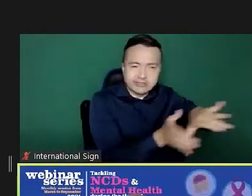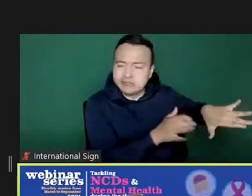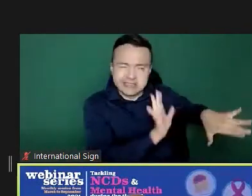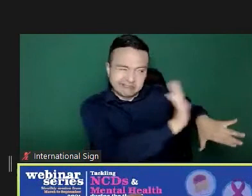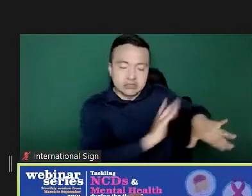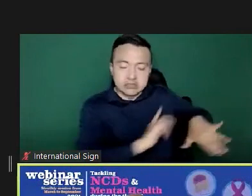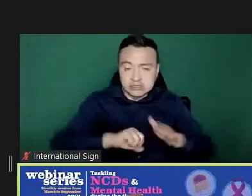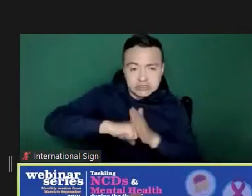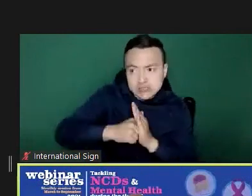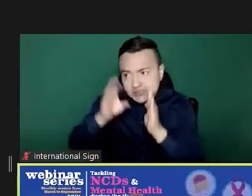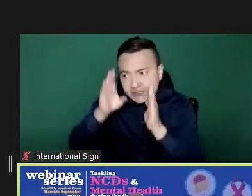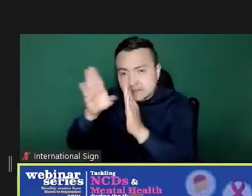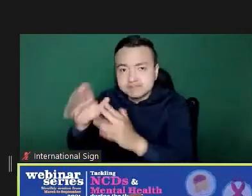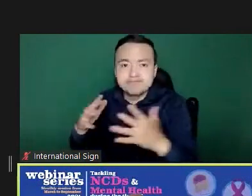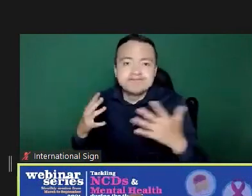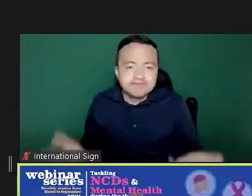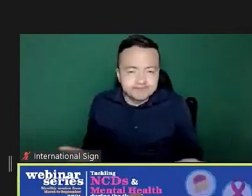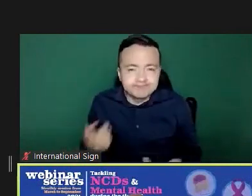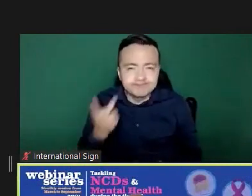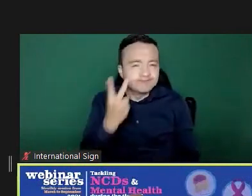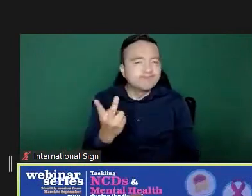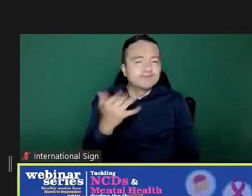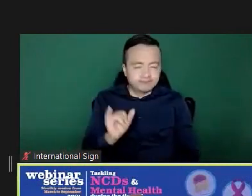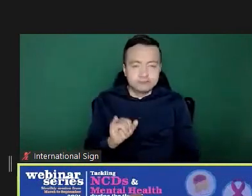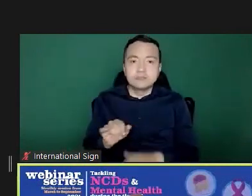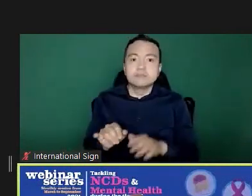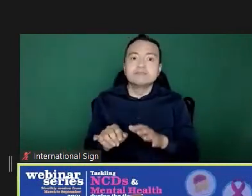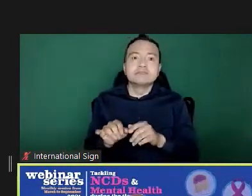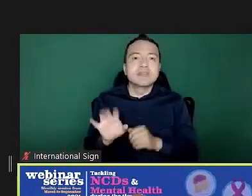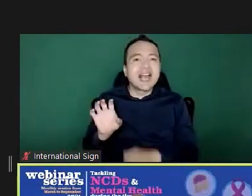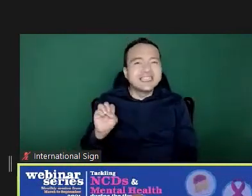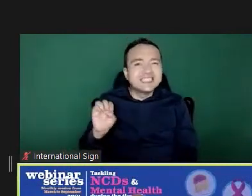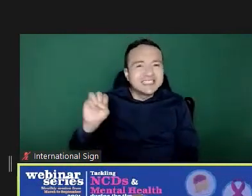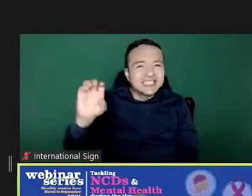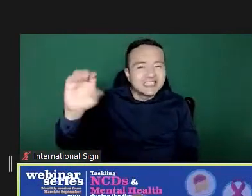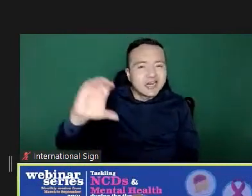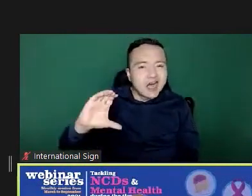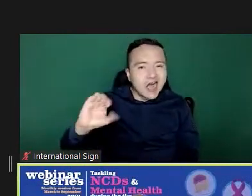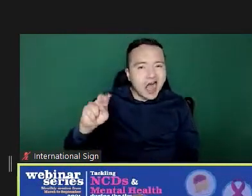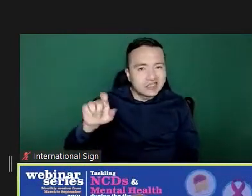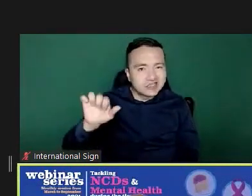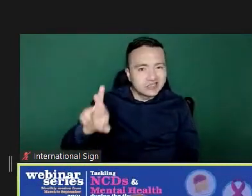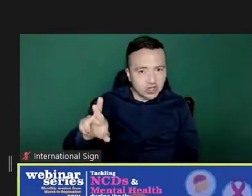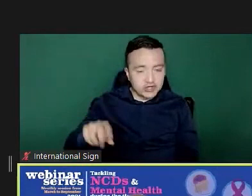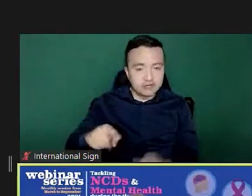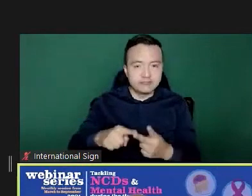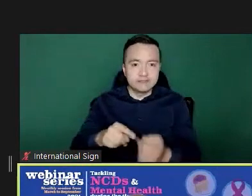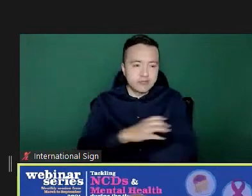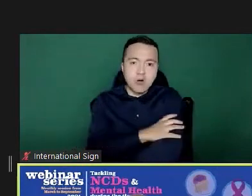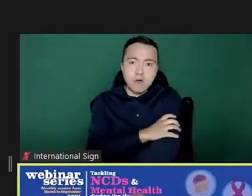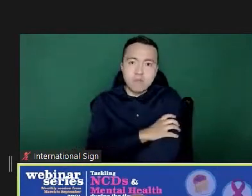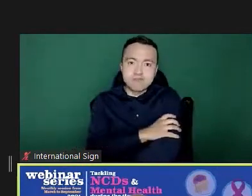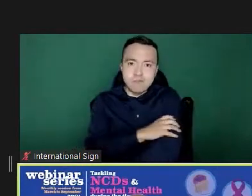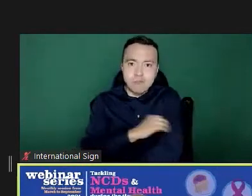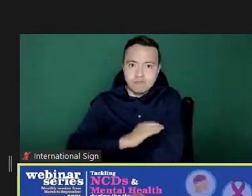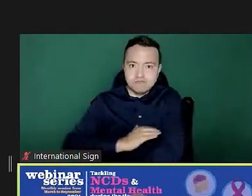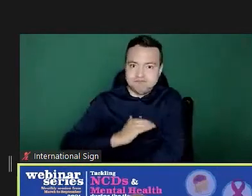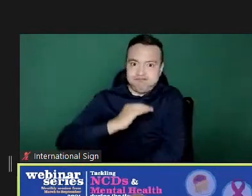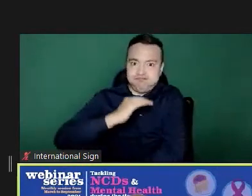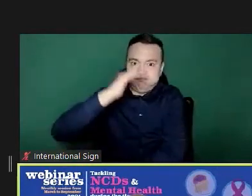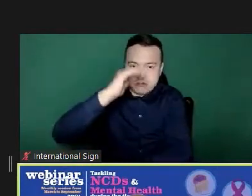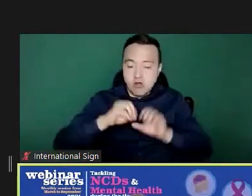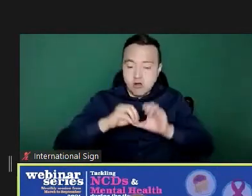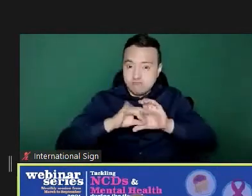de cáncer, manejo de la hipertensión, urgente tratamiento dental, gestión de casos diabéticos interrumpido